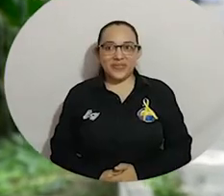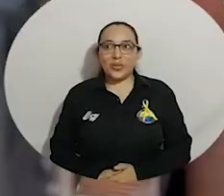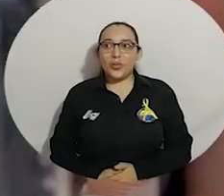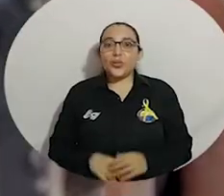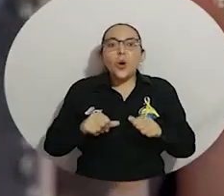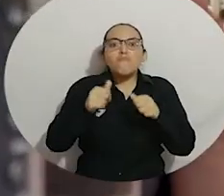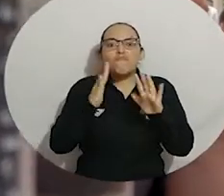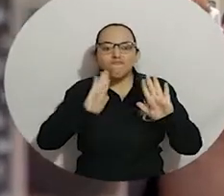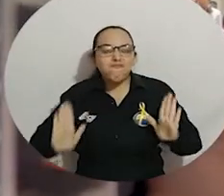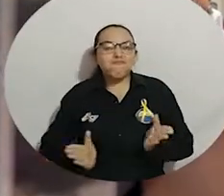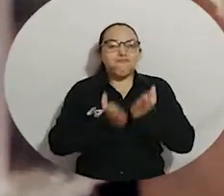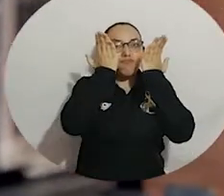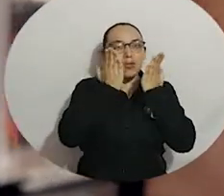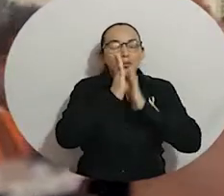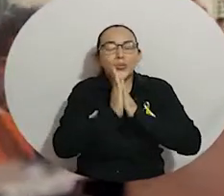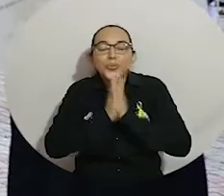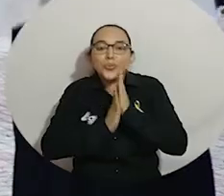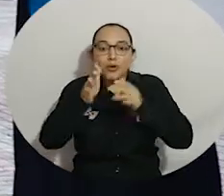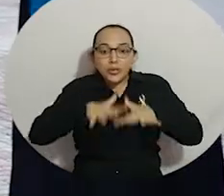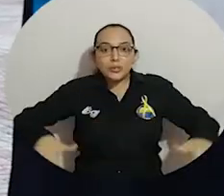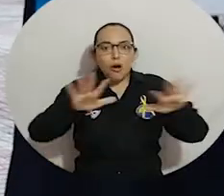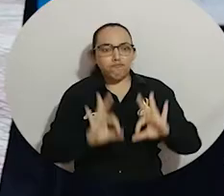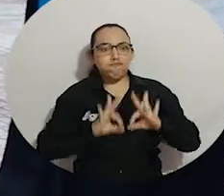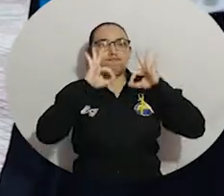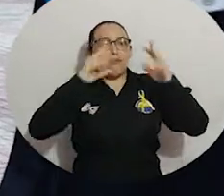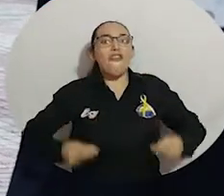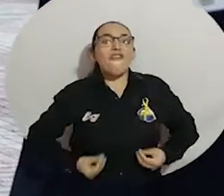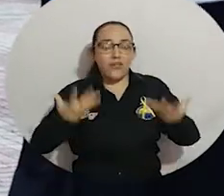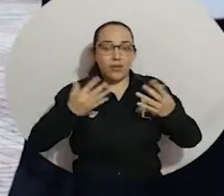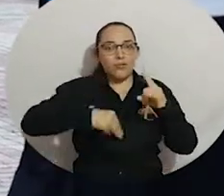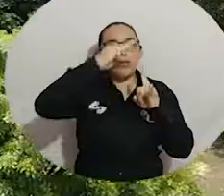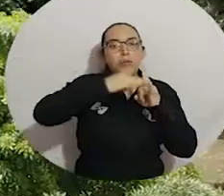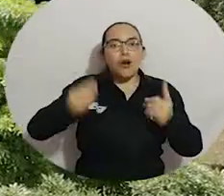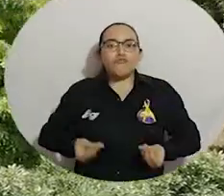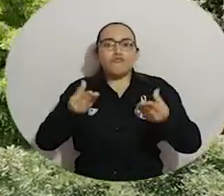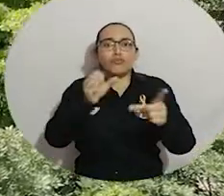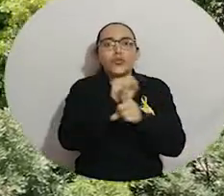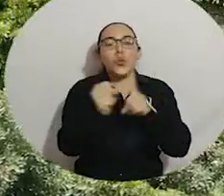difícil. Con la esperanza de construir un mejor territorio con oportunidades y mejor calidad de vida para todos,